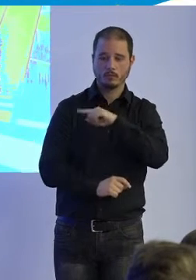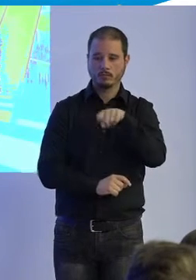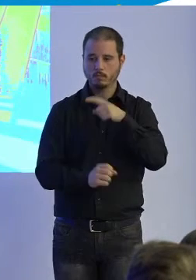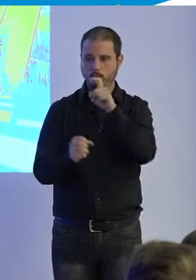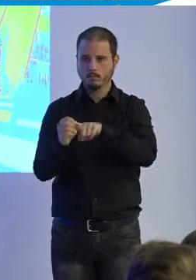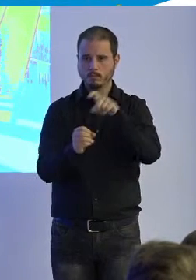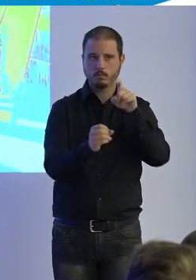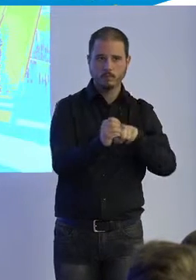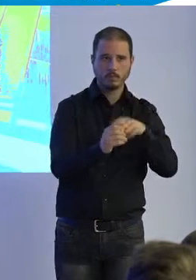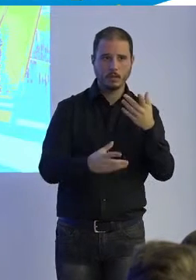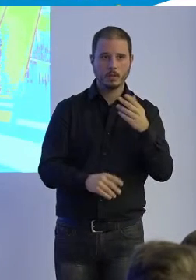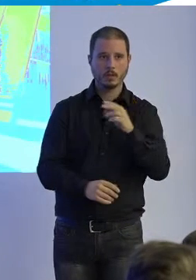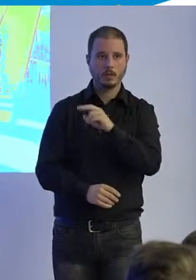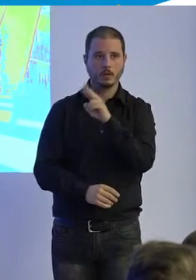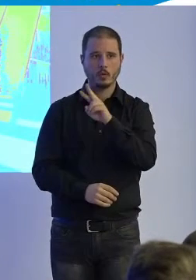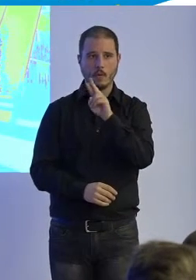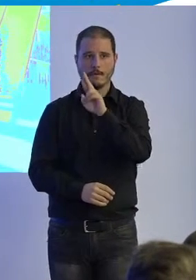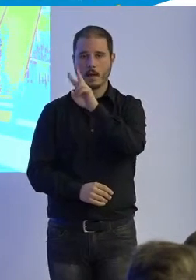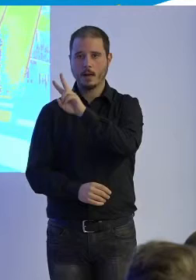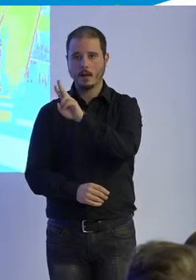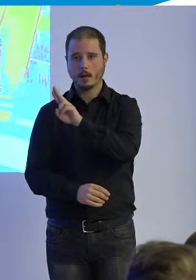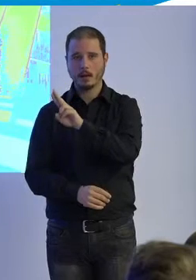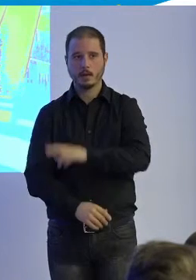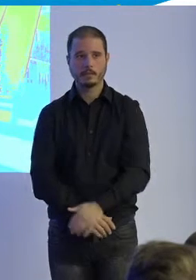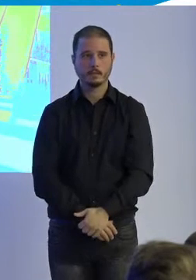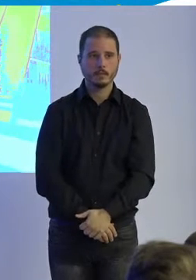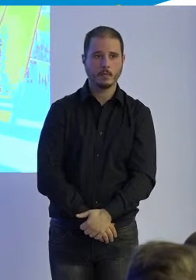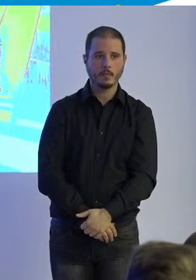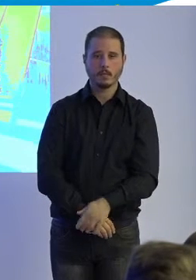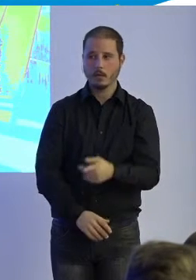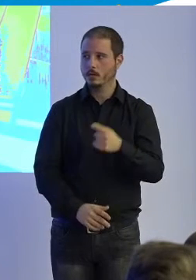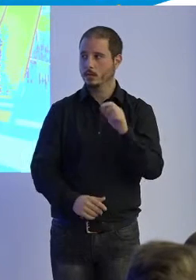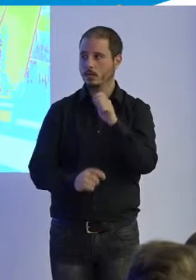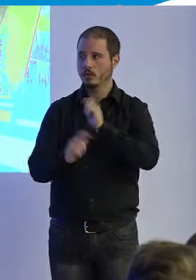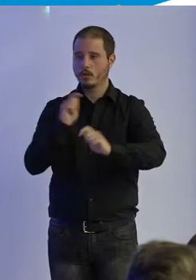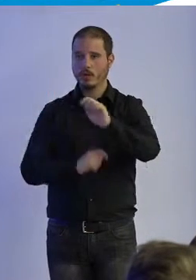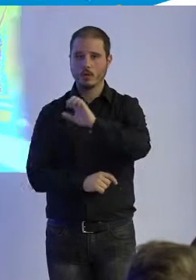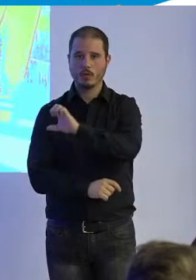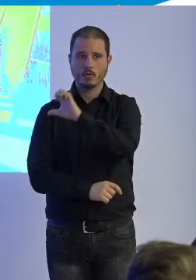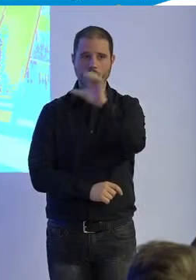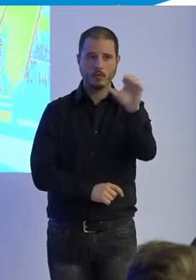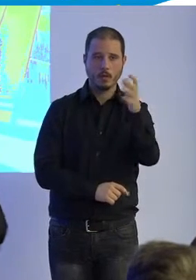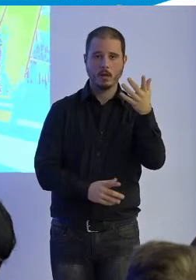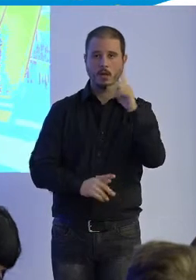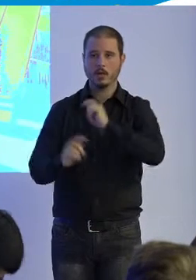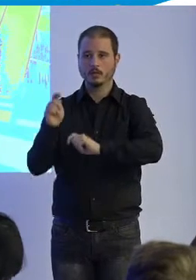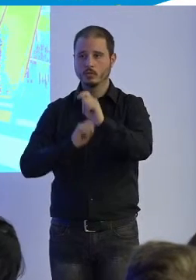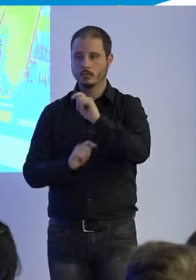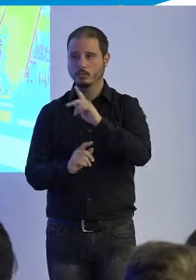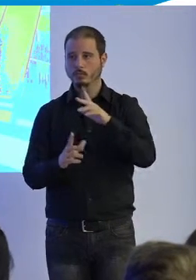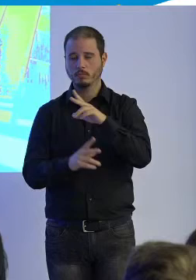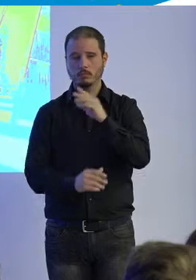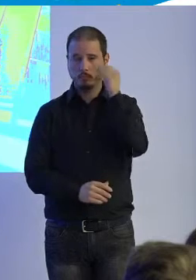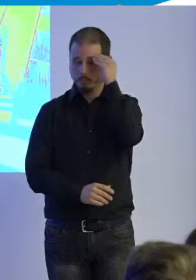implicados. La parte de EuroVR, una asociación europea para red virtual y aumentada, AREA, que es una asociación también